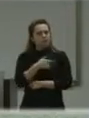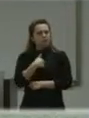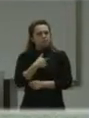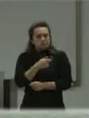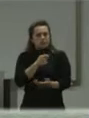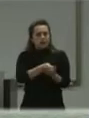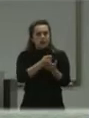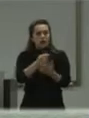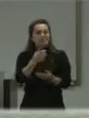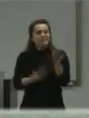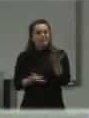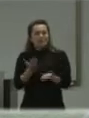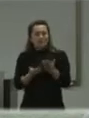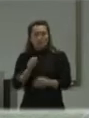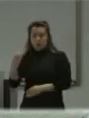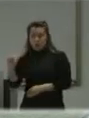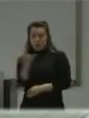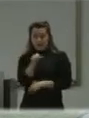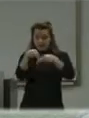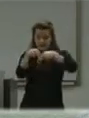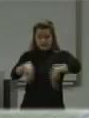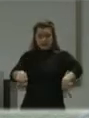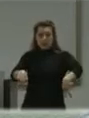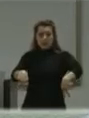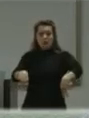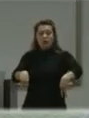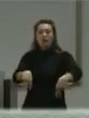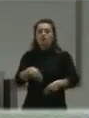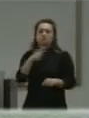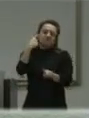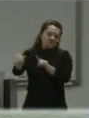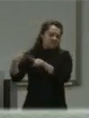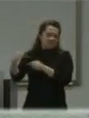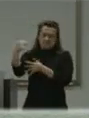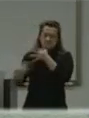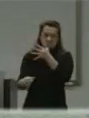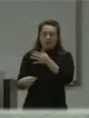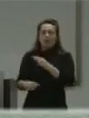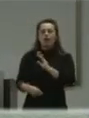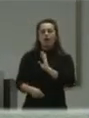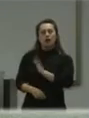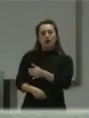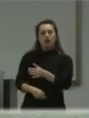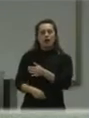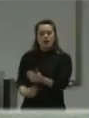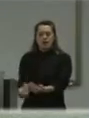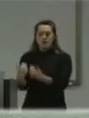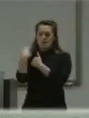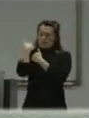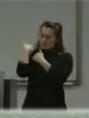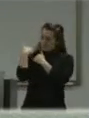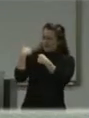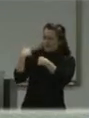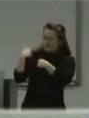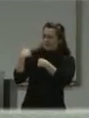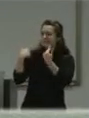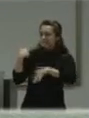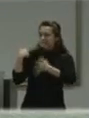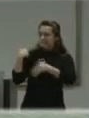género y de muchas otras cosas hay mucha responsabilidad y también